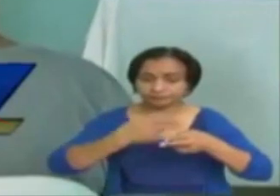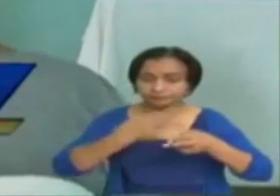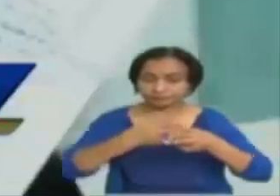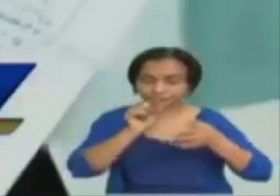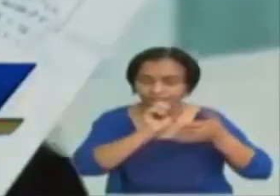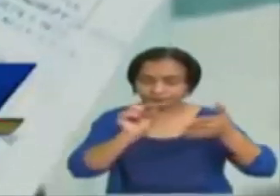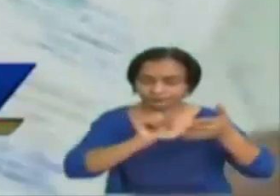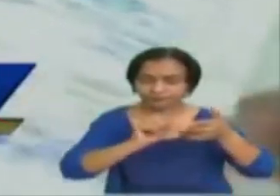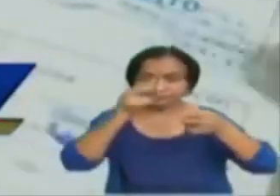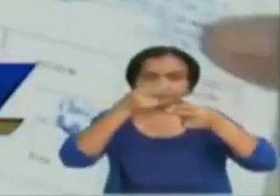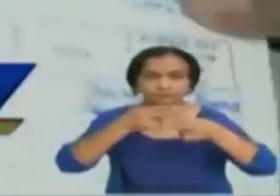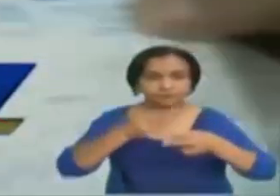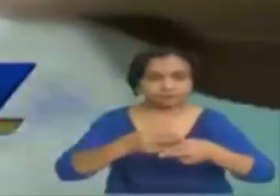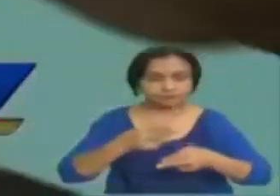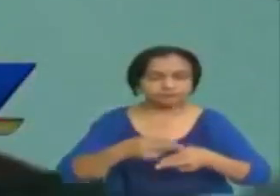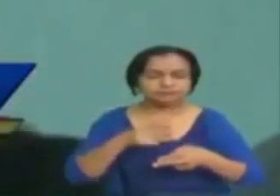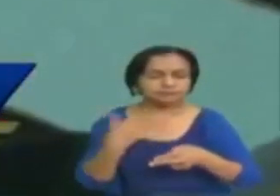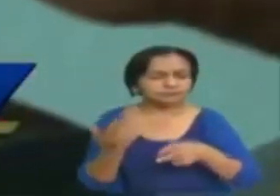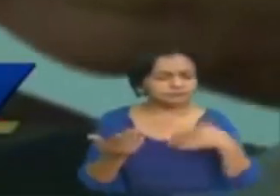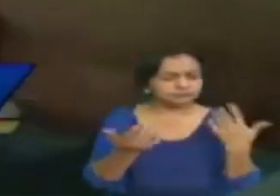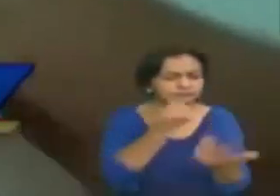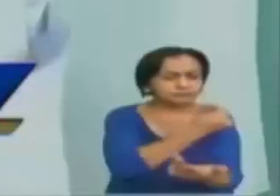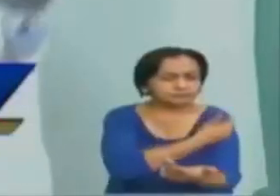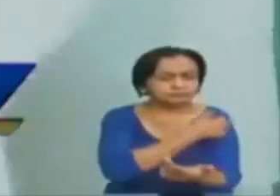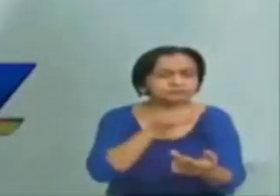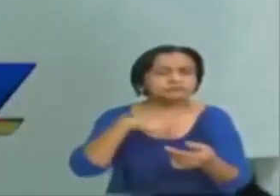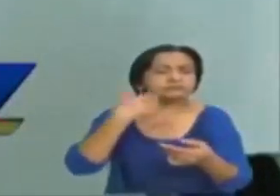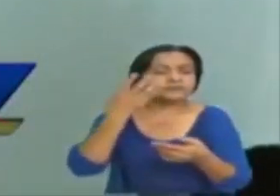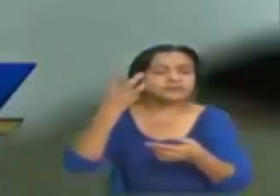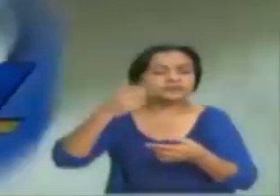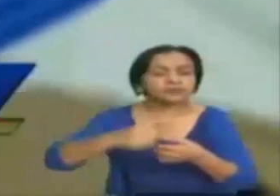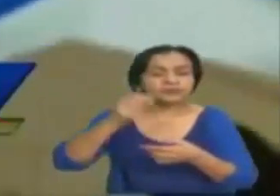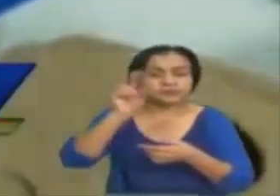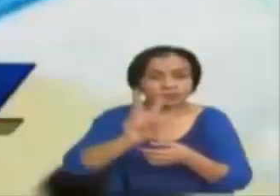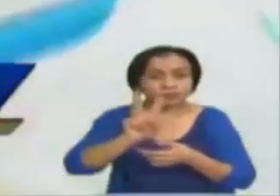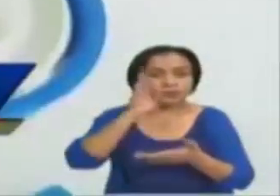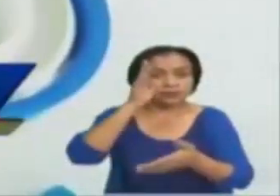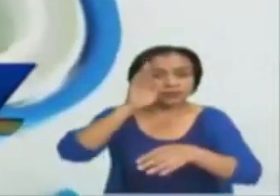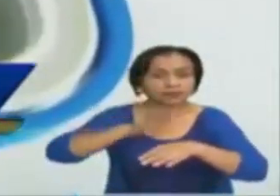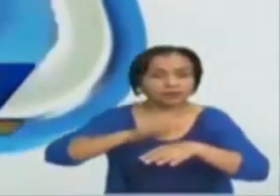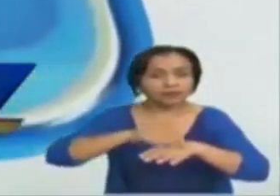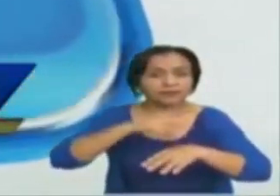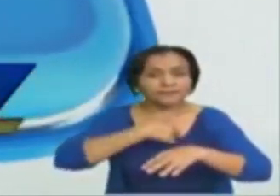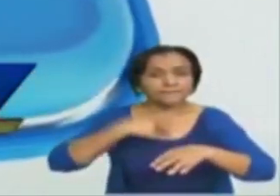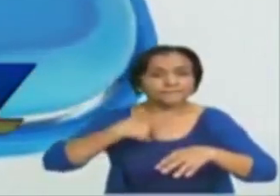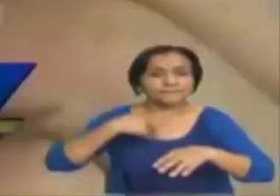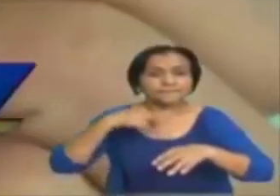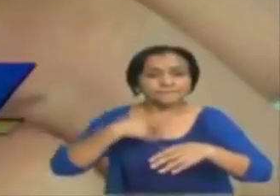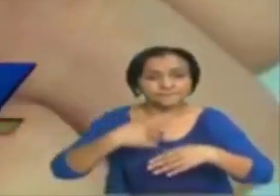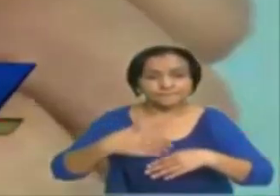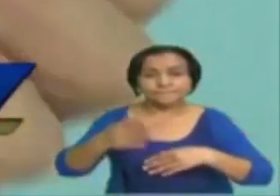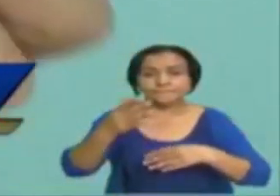dejar de cuidarnos, sin dejar de aplicar todas las medidas que las autoridades de